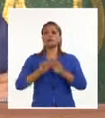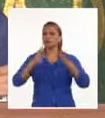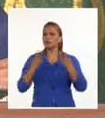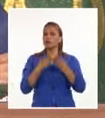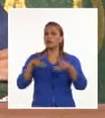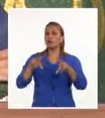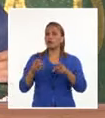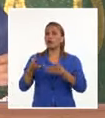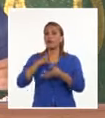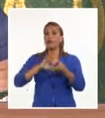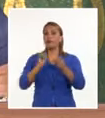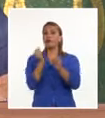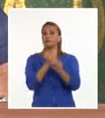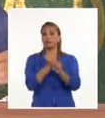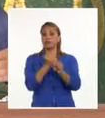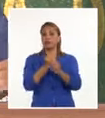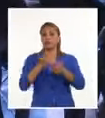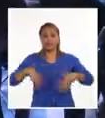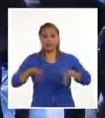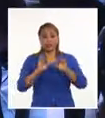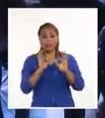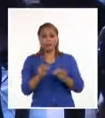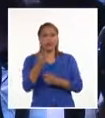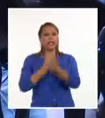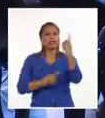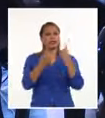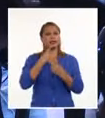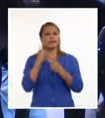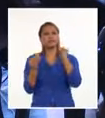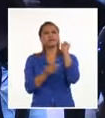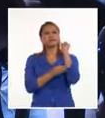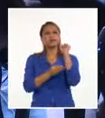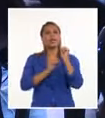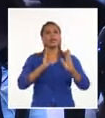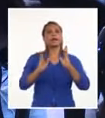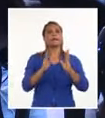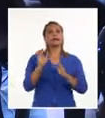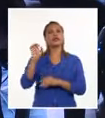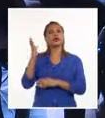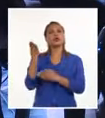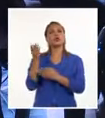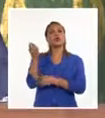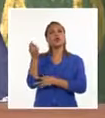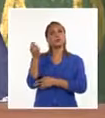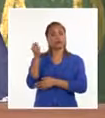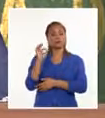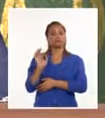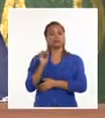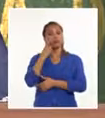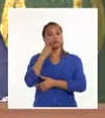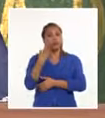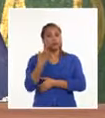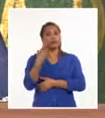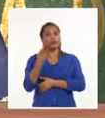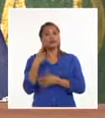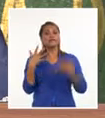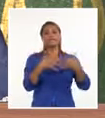situación cuáles son las alternativas para fortalecer esa parte también imprescindible de nuestra